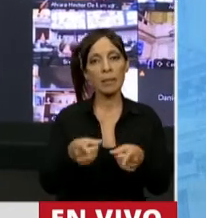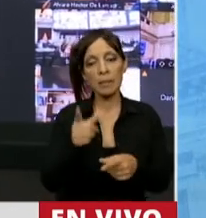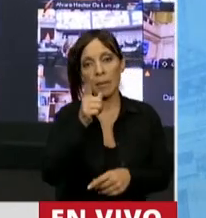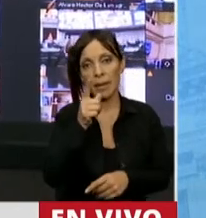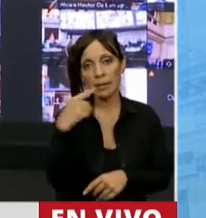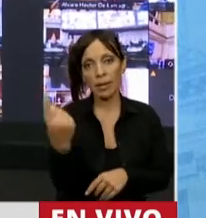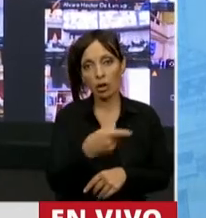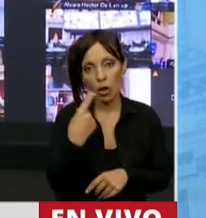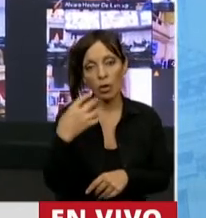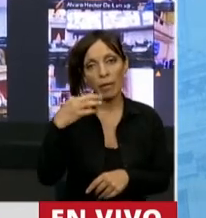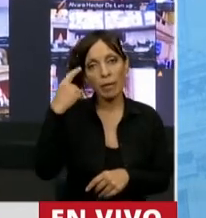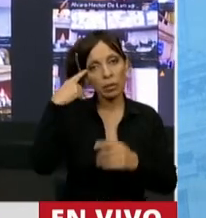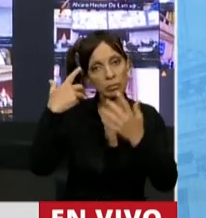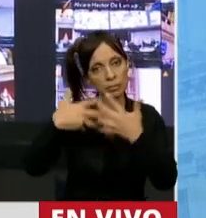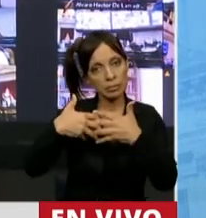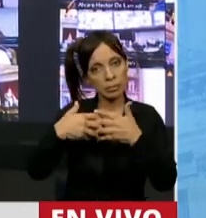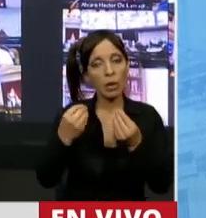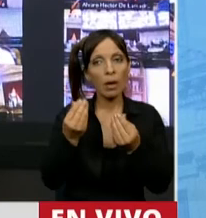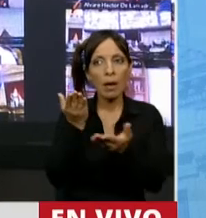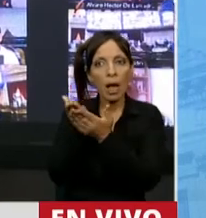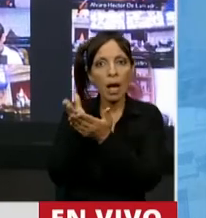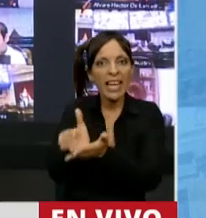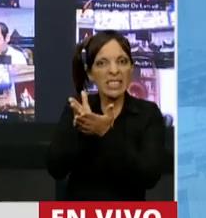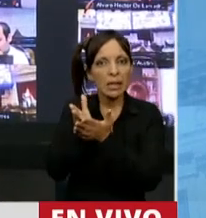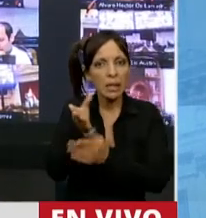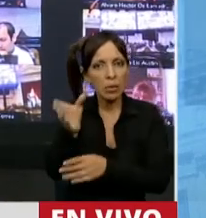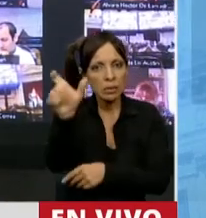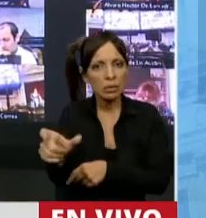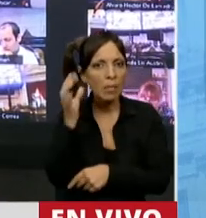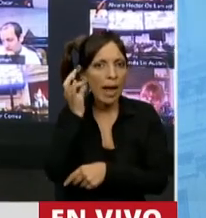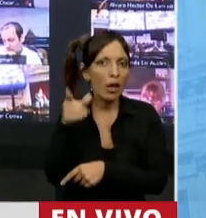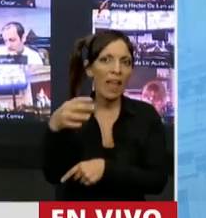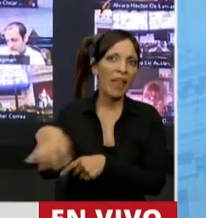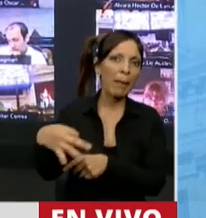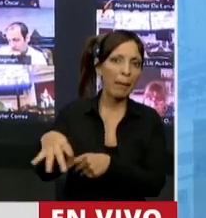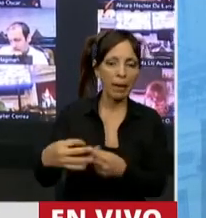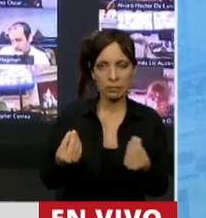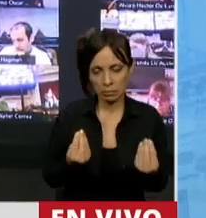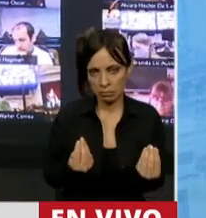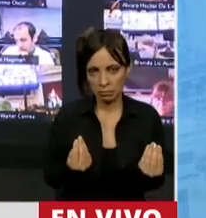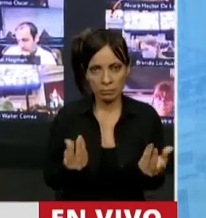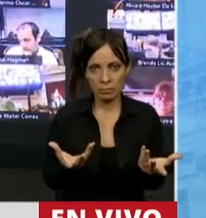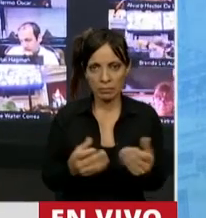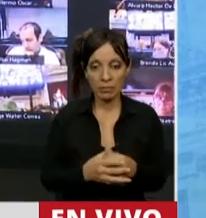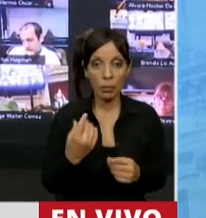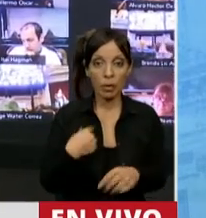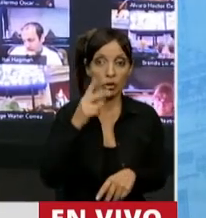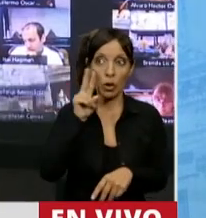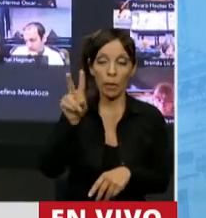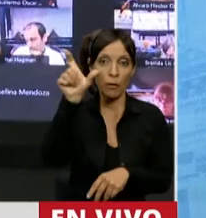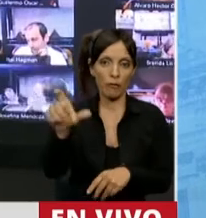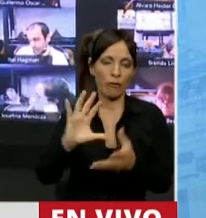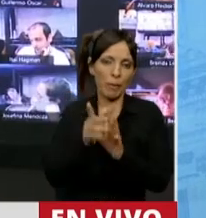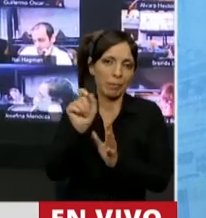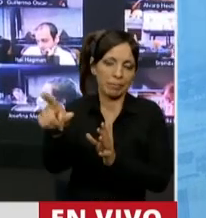que hacer un mea culpa de cuánto le pedimos a Maradona, ¿no? Porque uno cuando ve un genio de ese